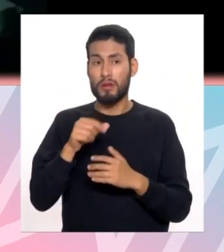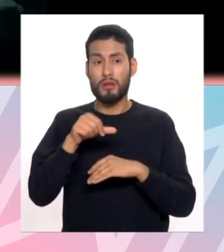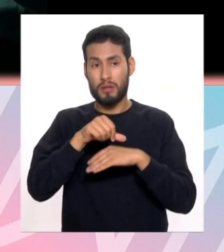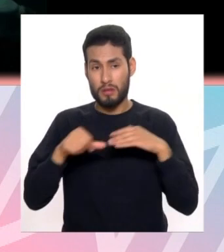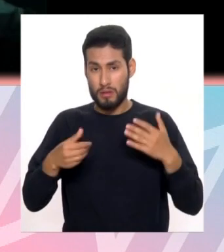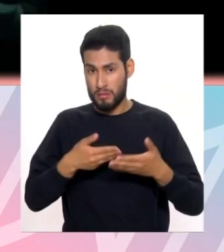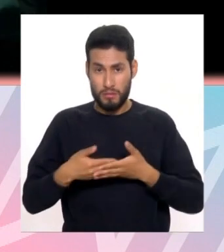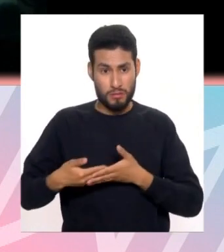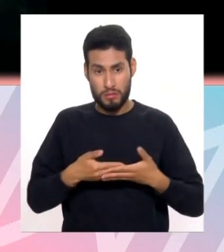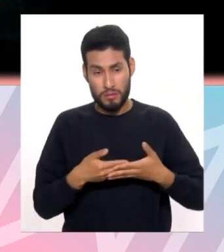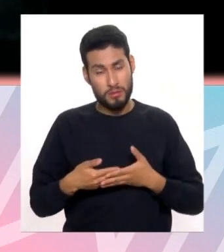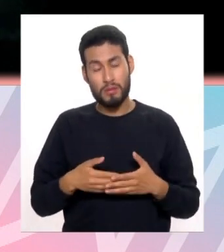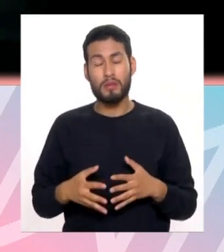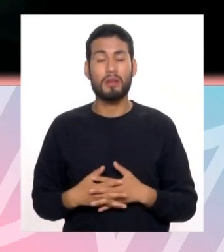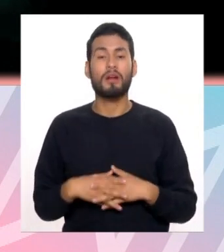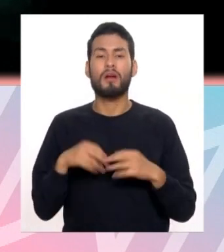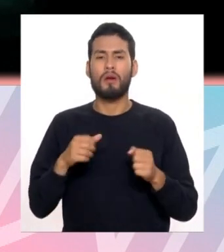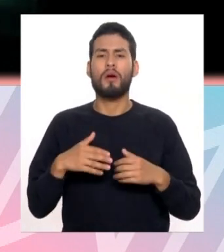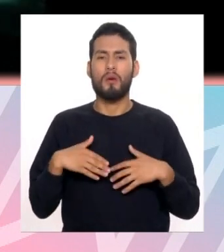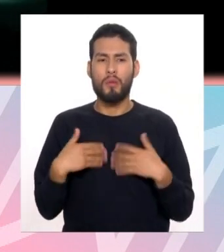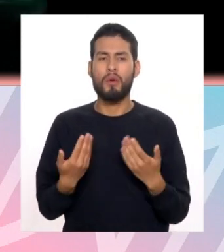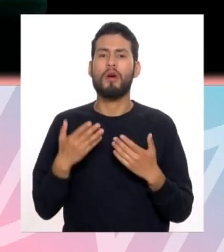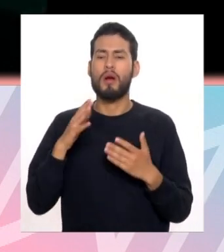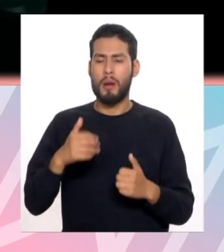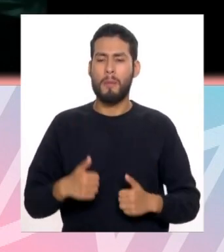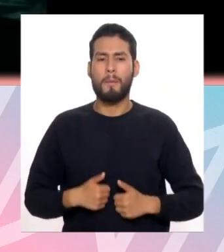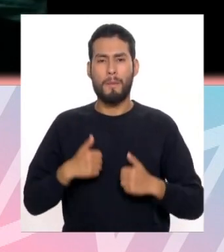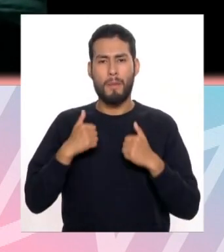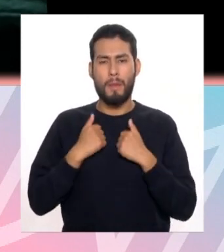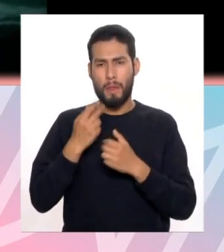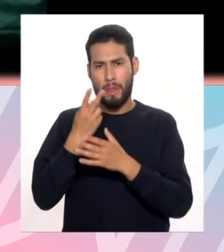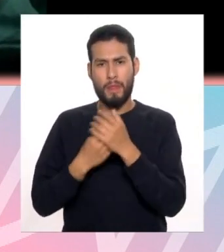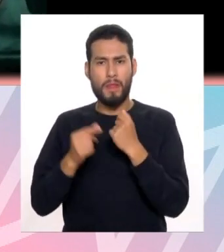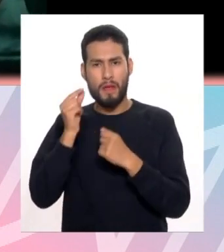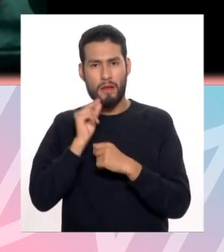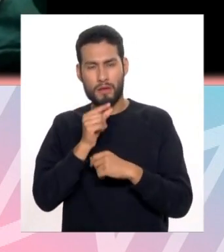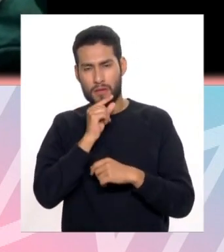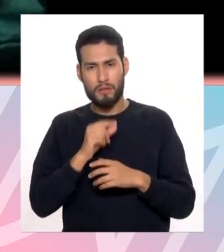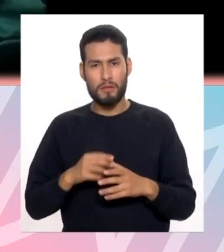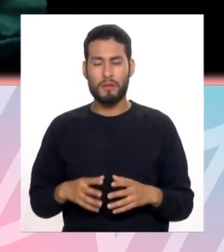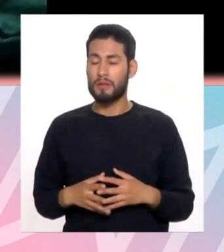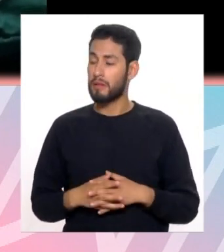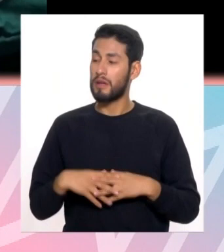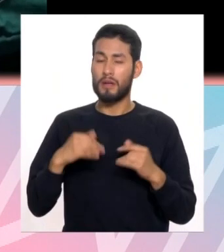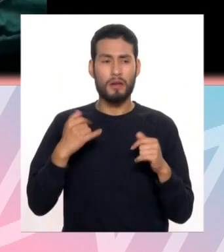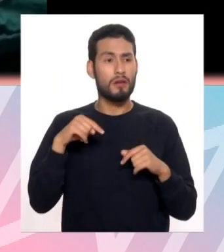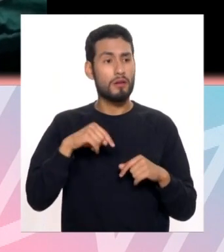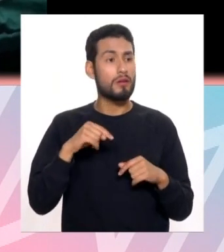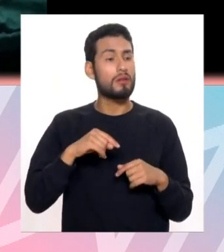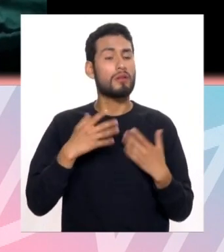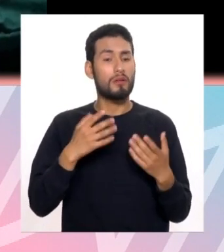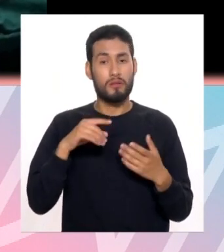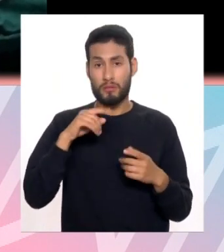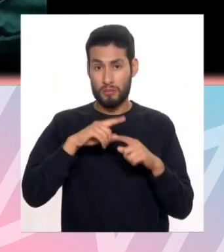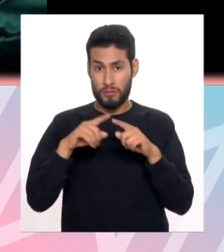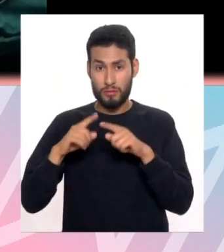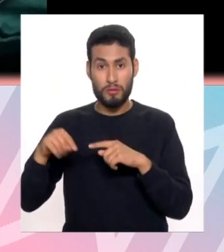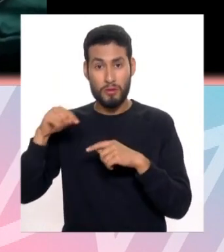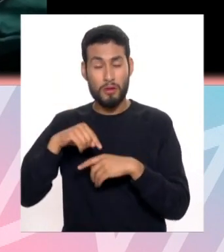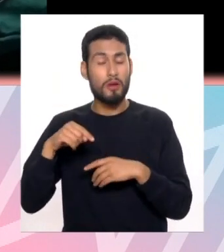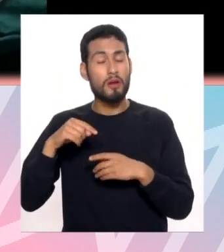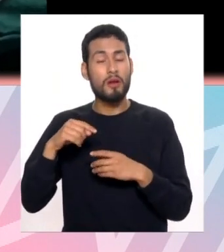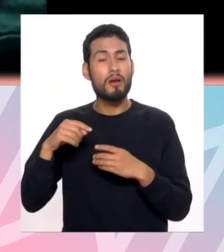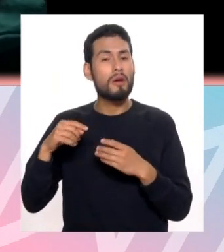fetal, y así darle mayor sobrevida a estos gemelitos. Bien, ahora me gustaría, antes de pasar al equipo multidisciplinario, de